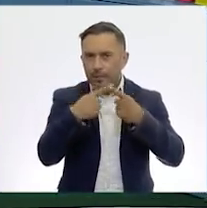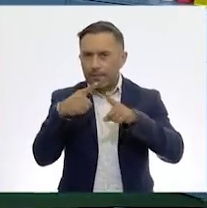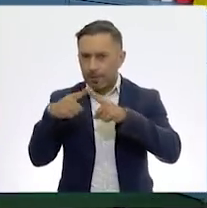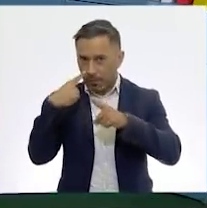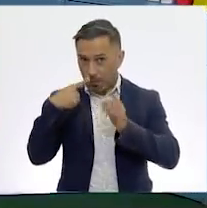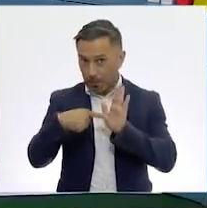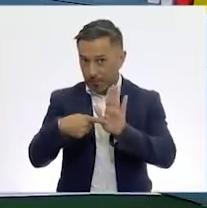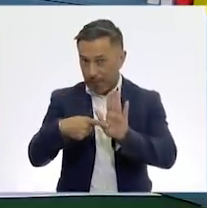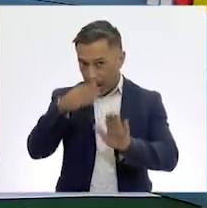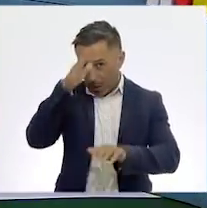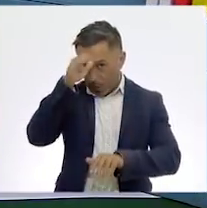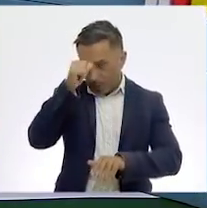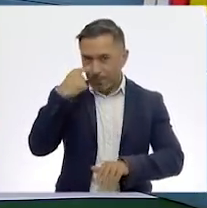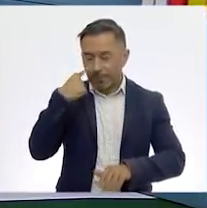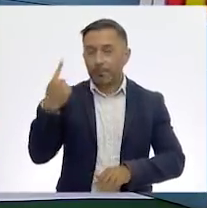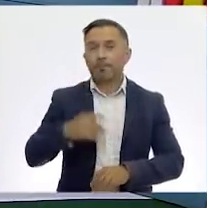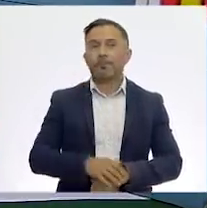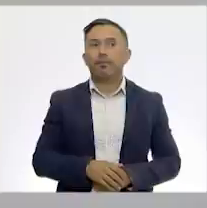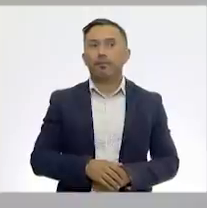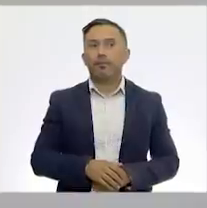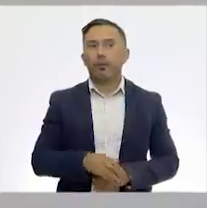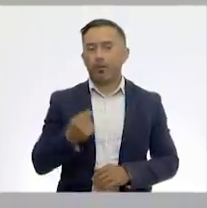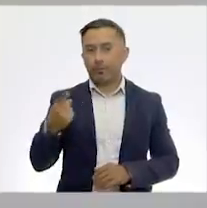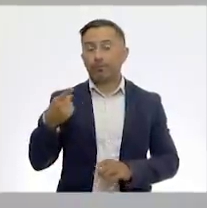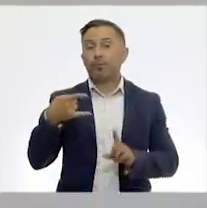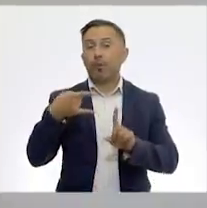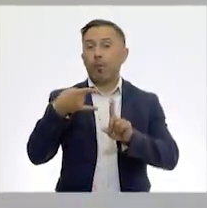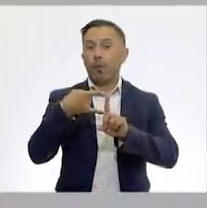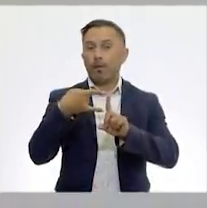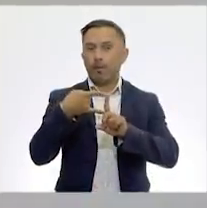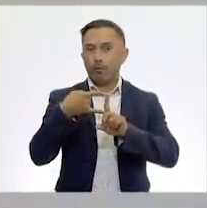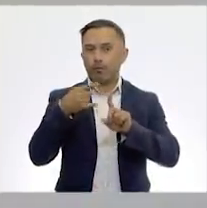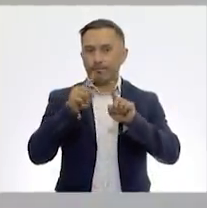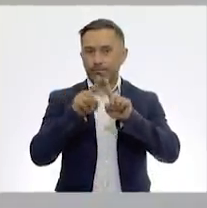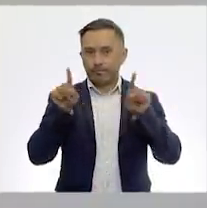un cuadrado,